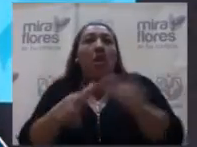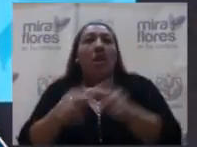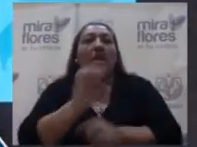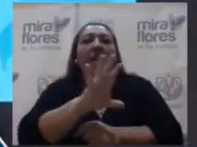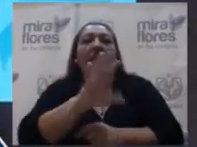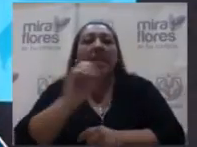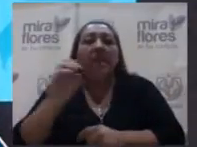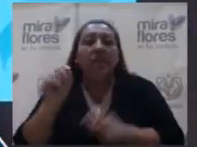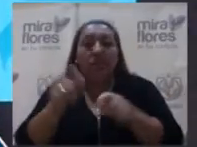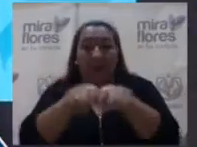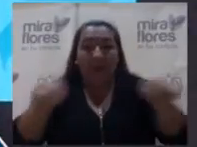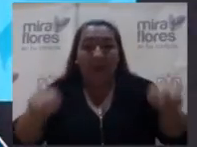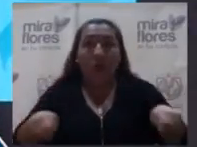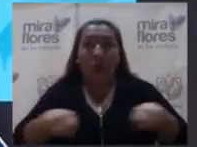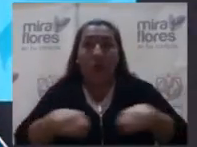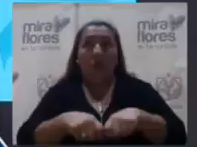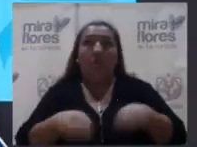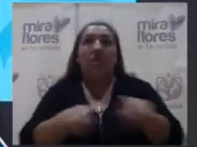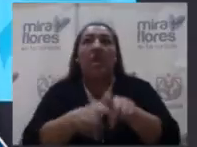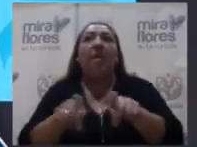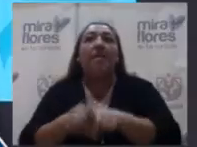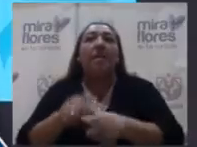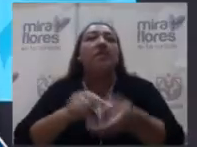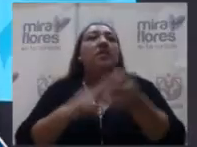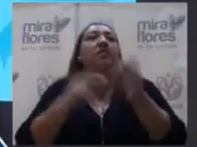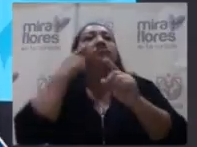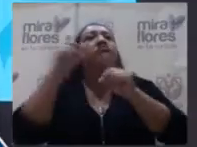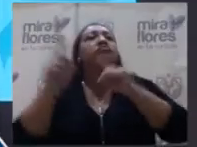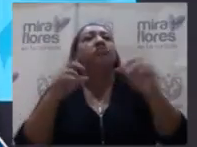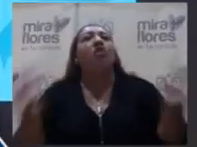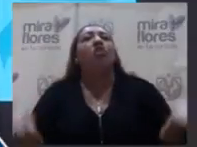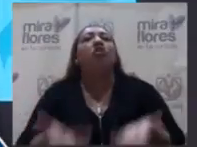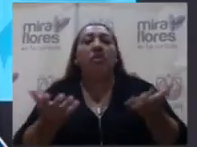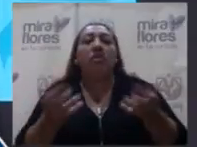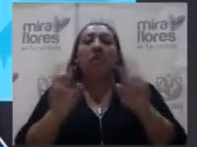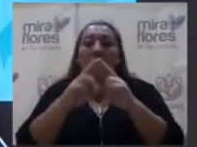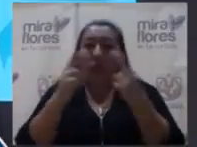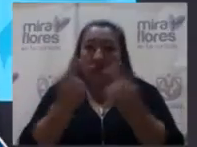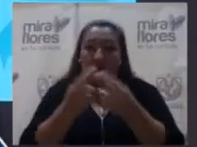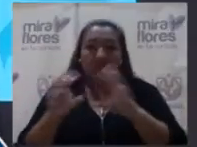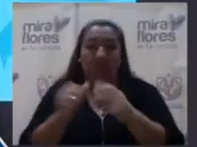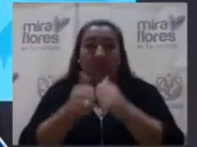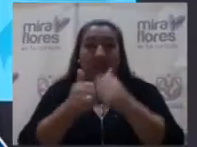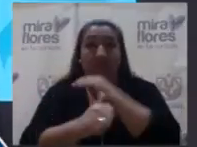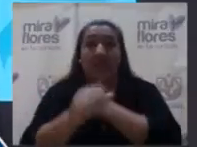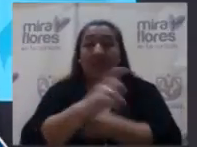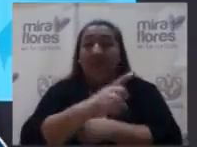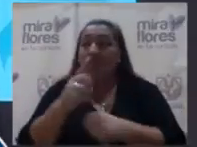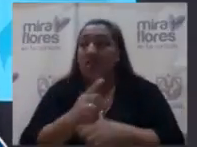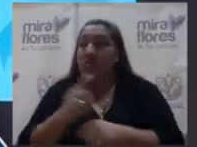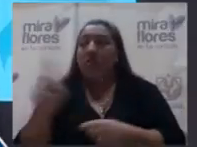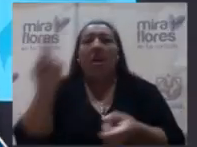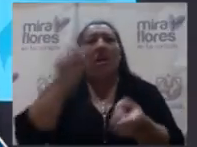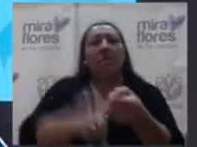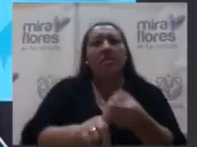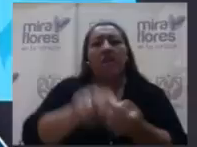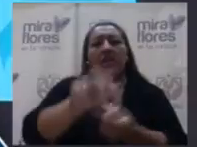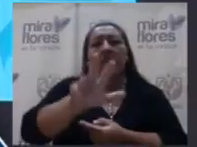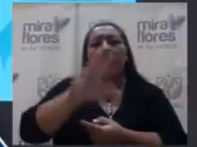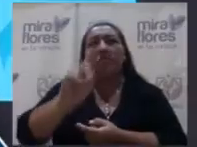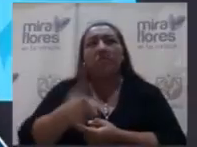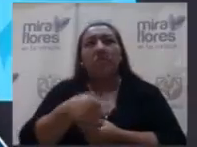500 metros cuadrados, también hace inspecciones a los eventos que se van a llevar a cabo en el distrito de hasta